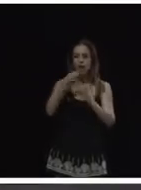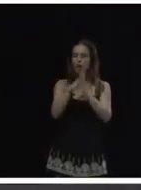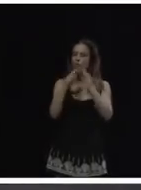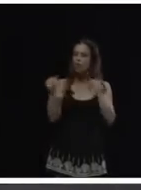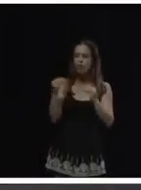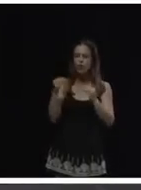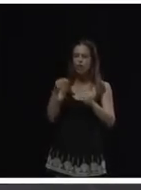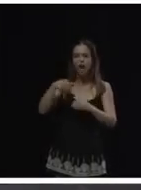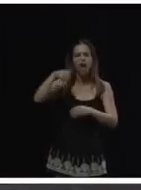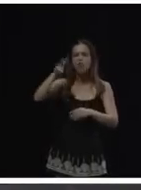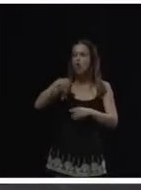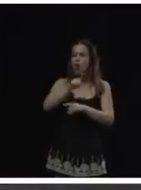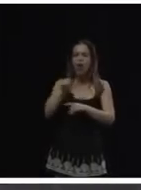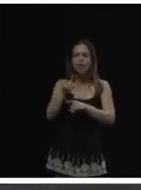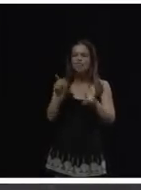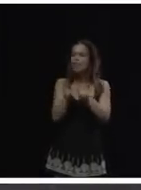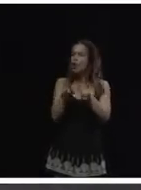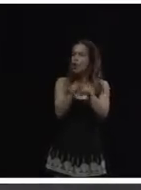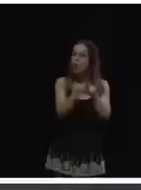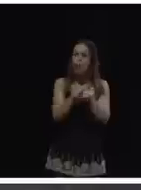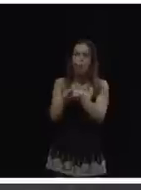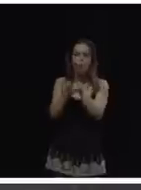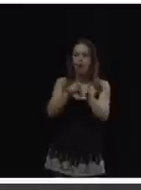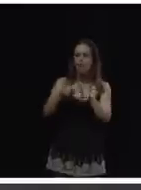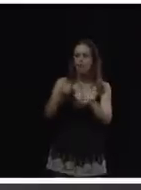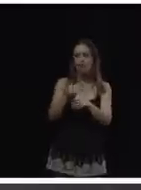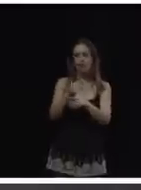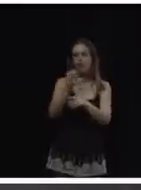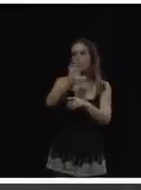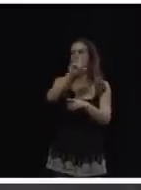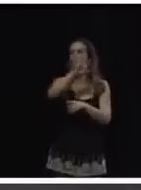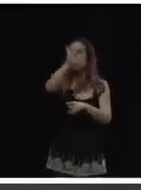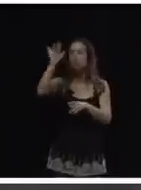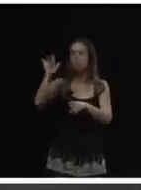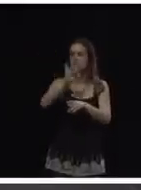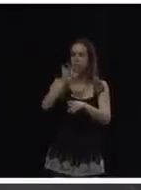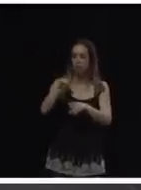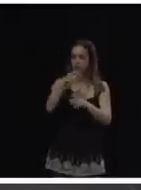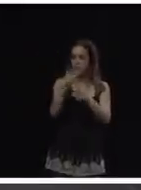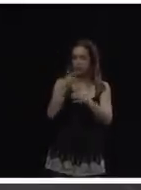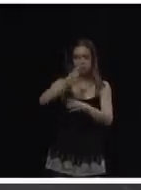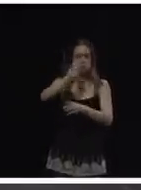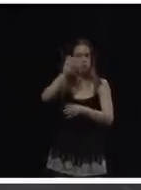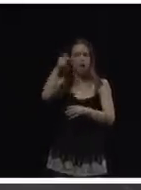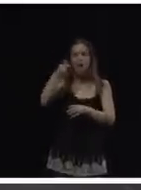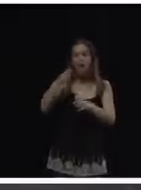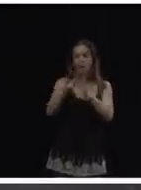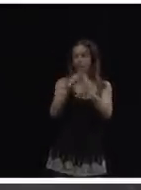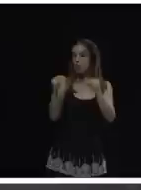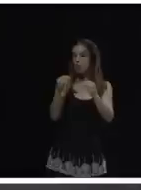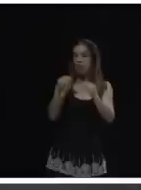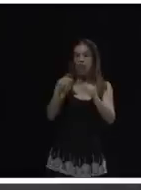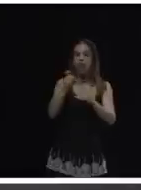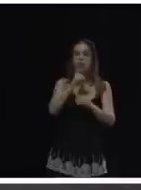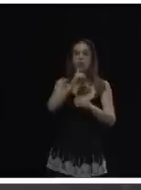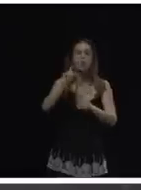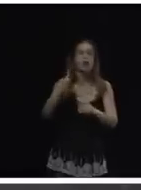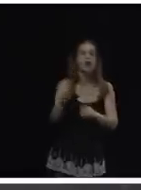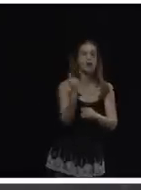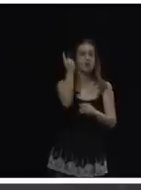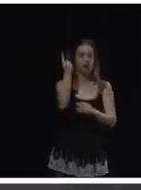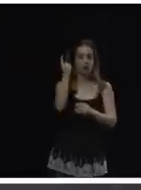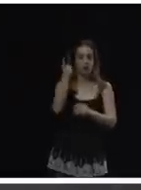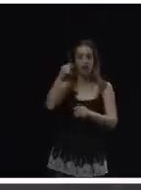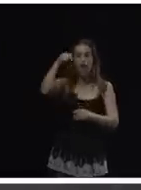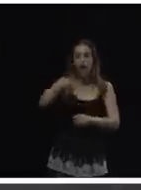Andalucía no es como las demás. No. Andalucía es como la que más. Como la que más. Y